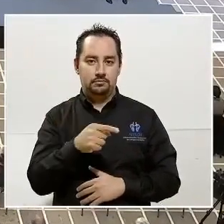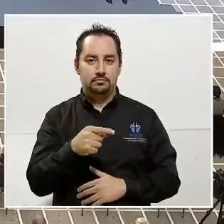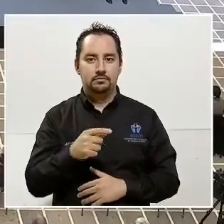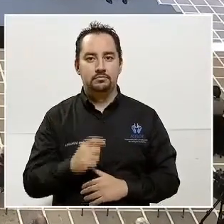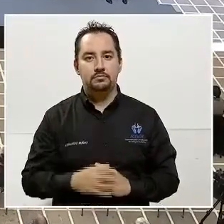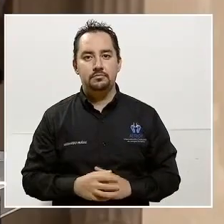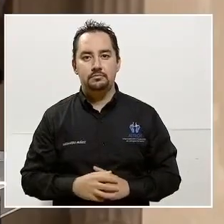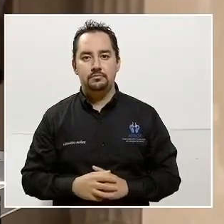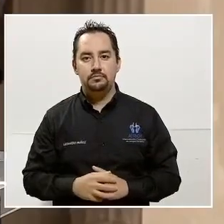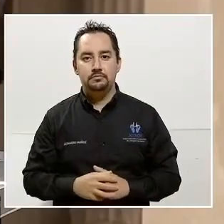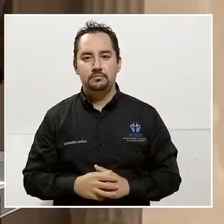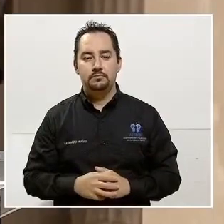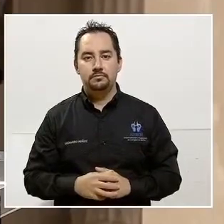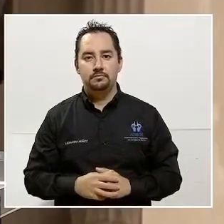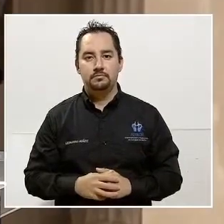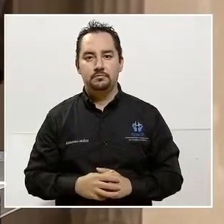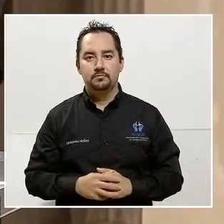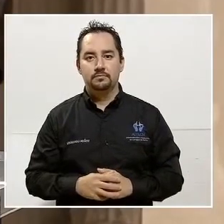patria,